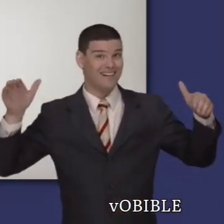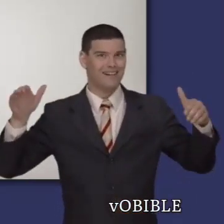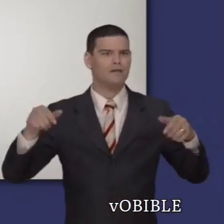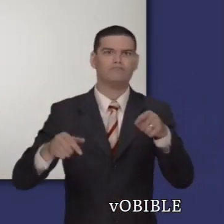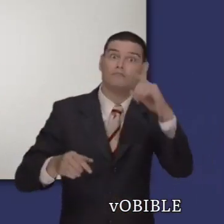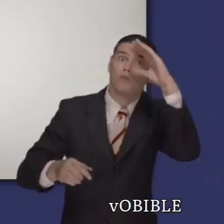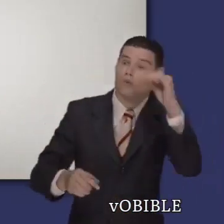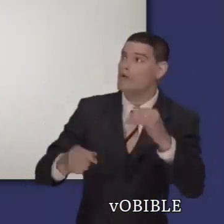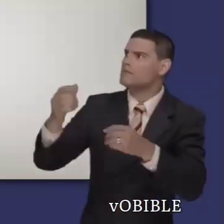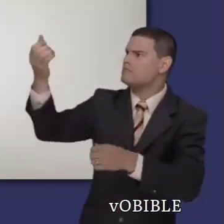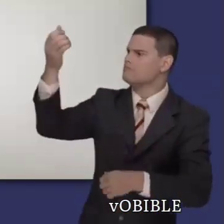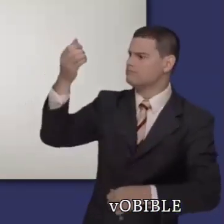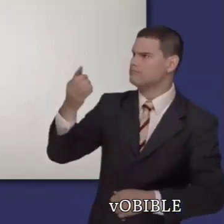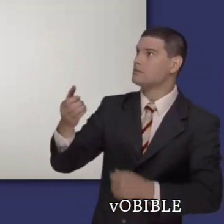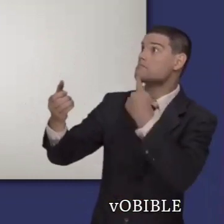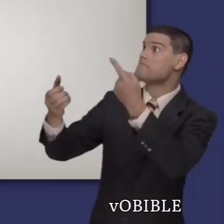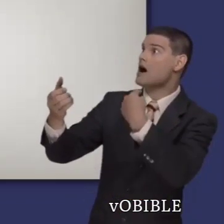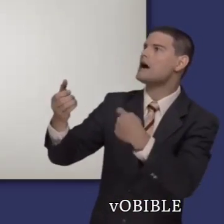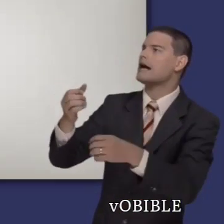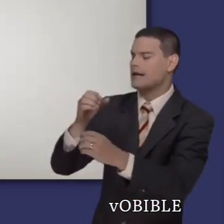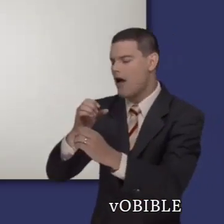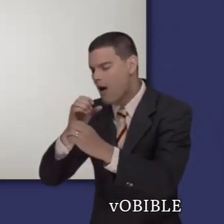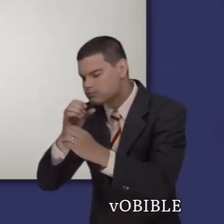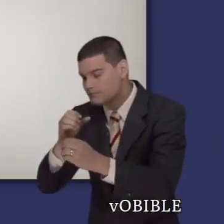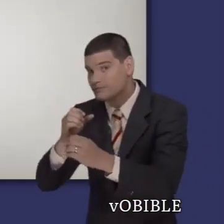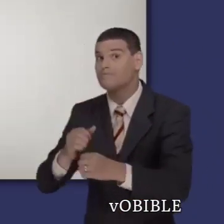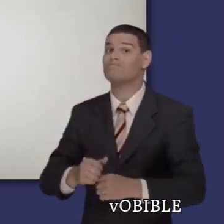un rollo pequeño y le ordena que se lo coma.